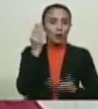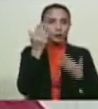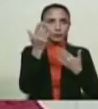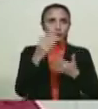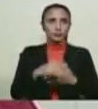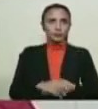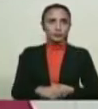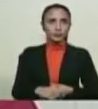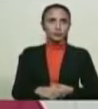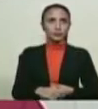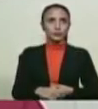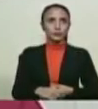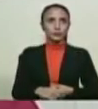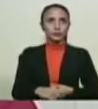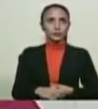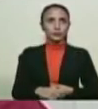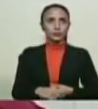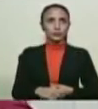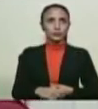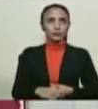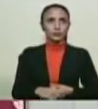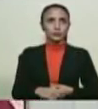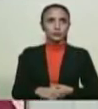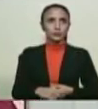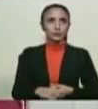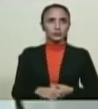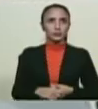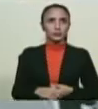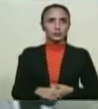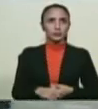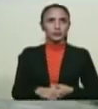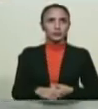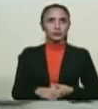procede, por favor, proceder.